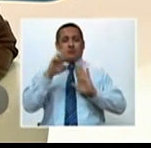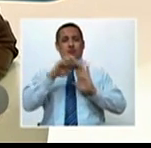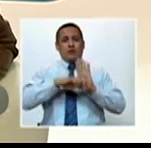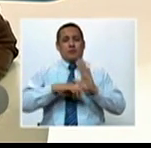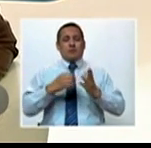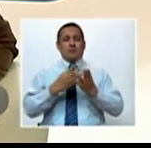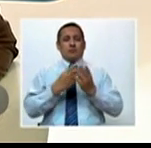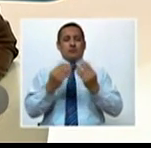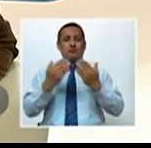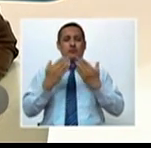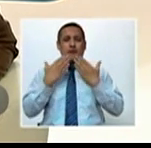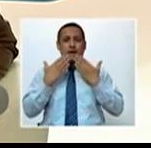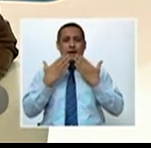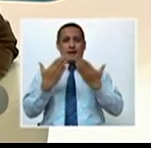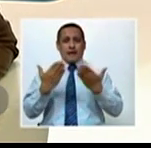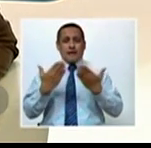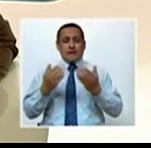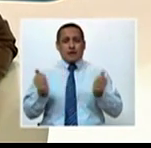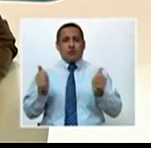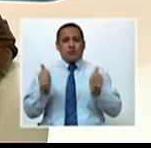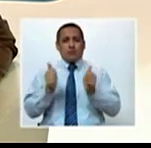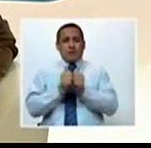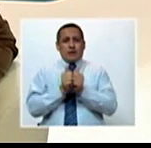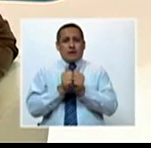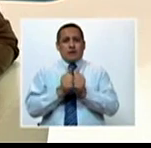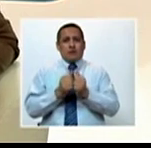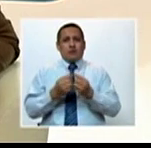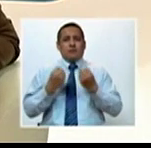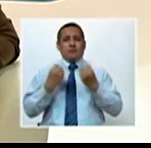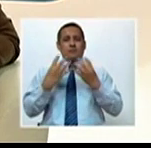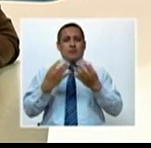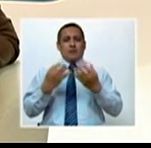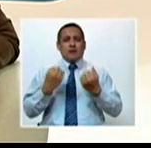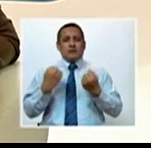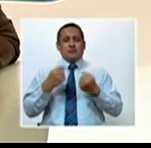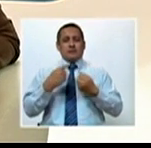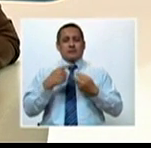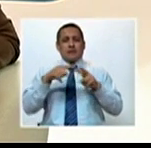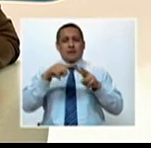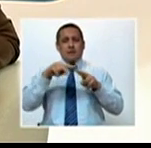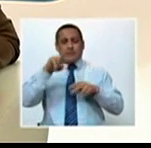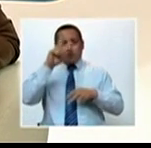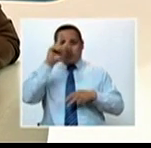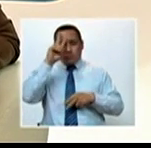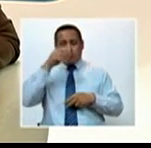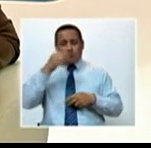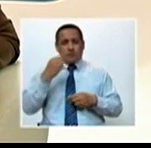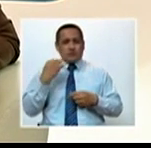programa. Muchas gracias por habernos acompañado. Continúen en sintonía